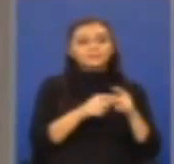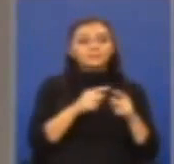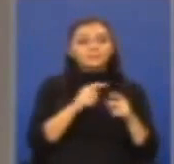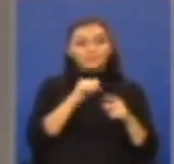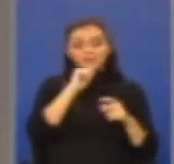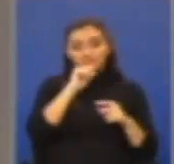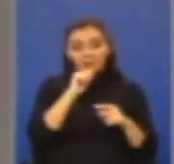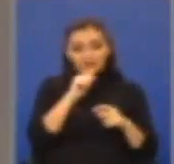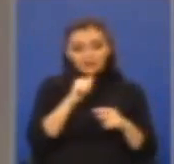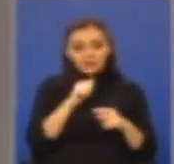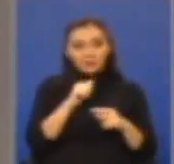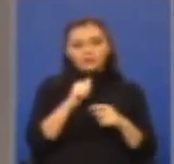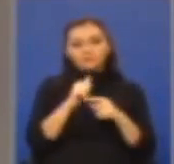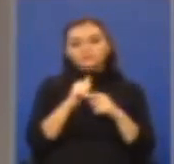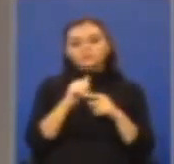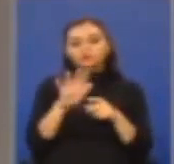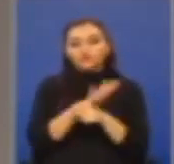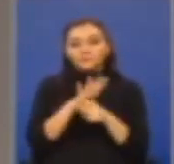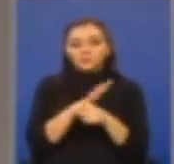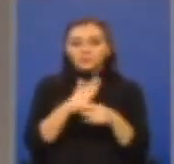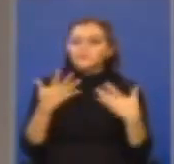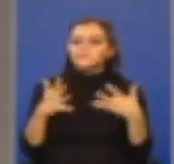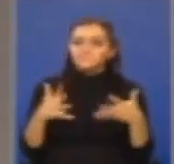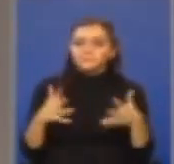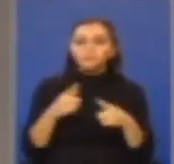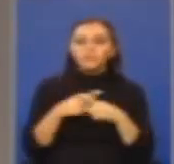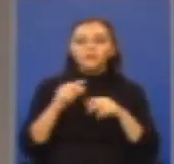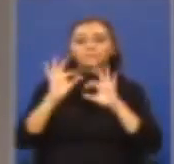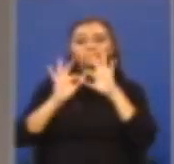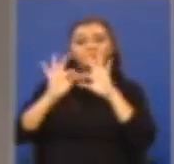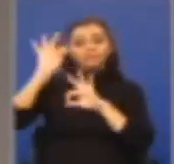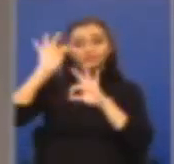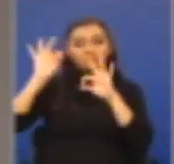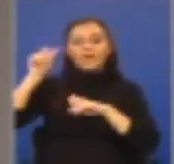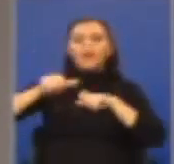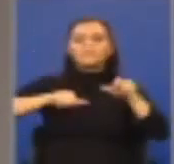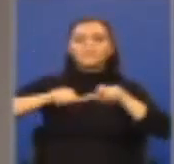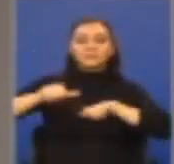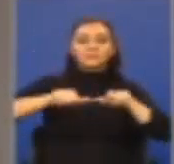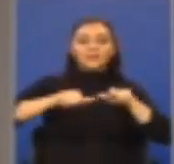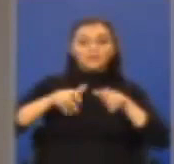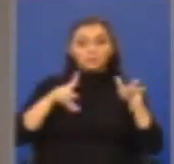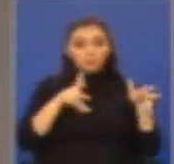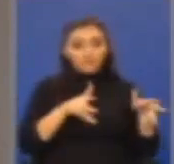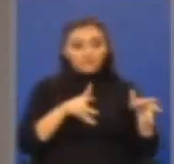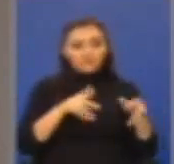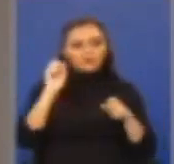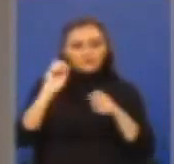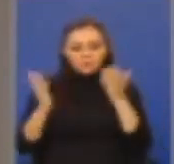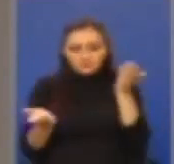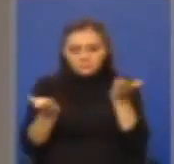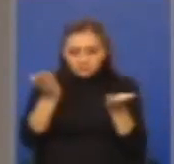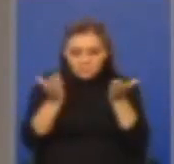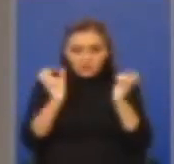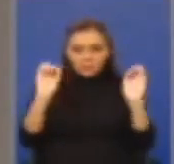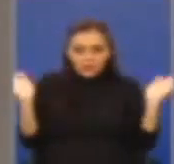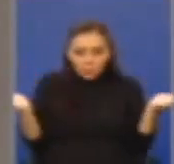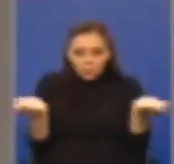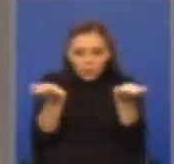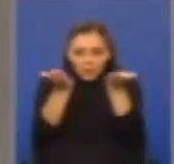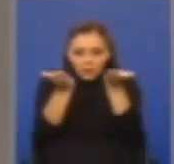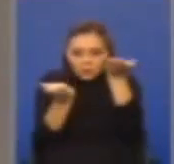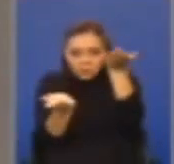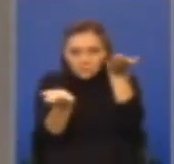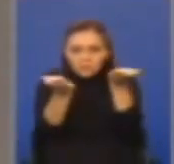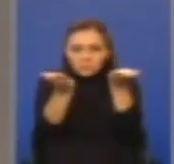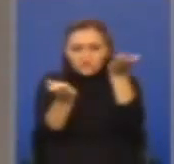que todavía es insuficiente, de la proporción entre administrativos y docentes, tiene que seguir. Tenemos que llegar